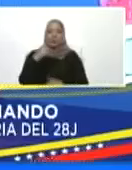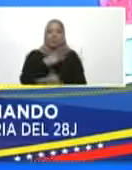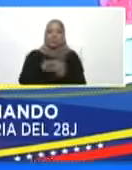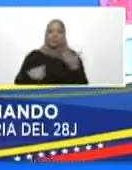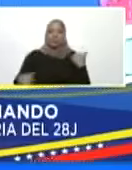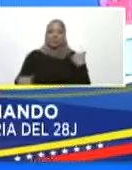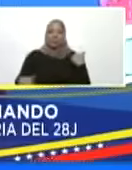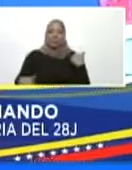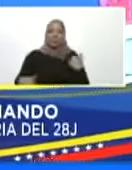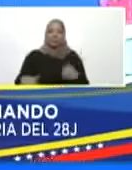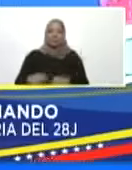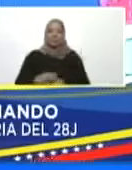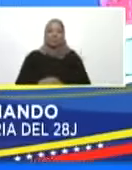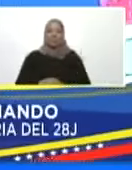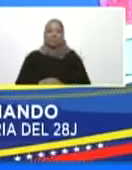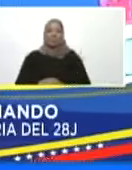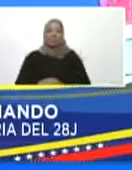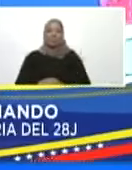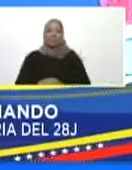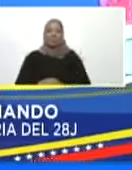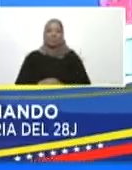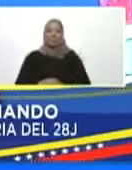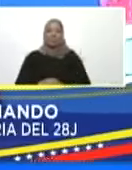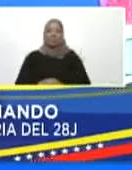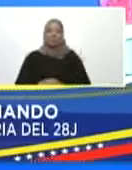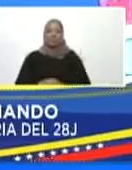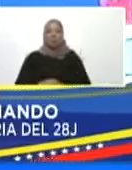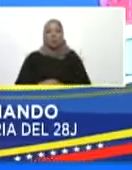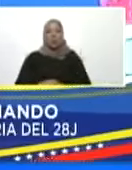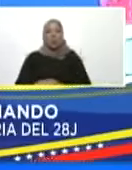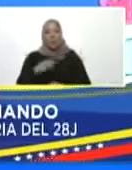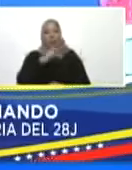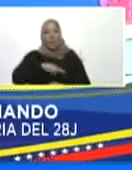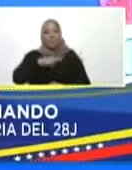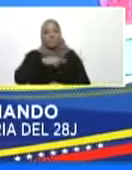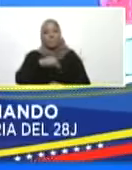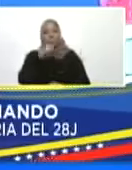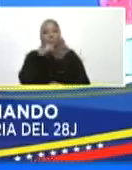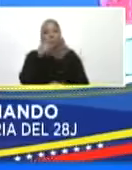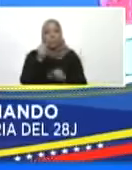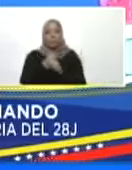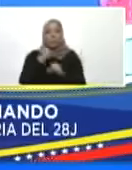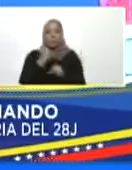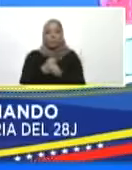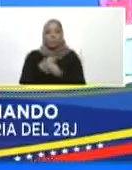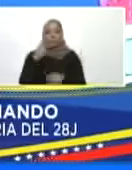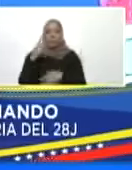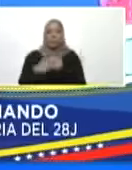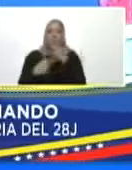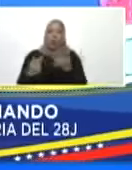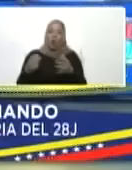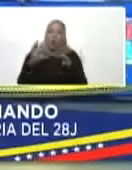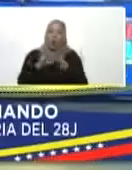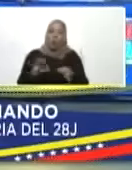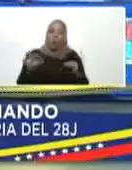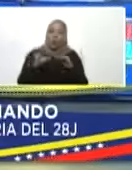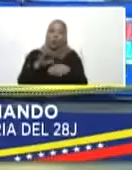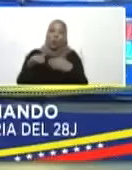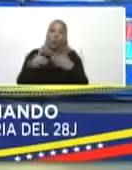surgiendo de escuchar, integrar y de grandes consensos. De los 5 grandes consensos con